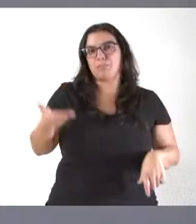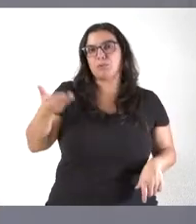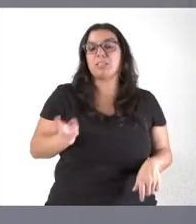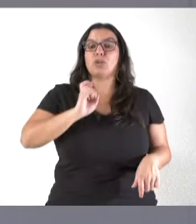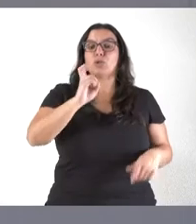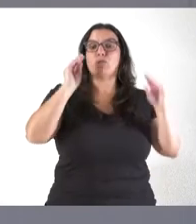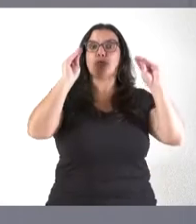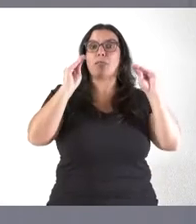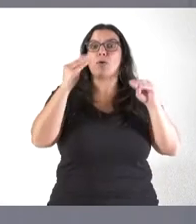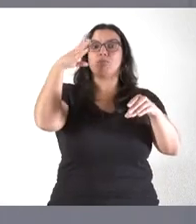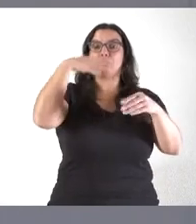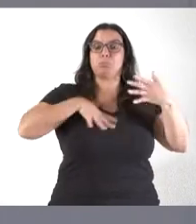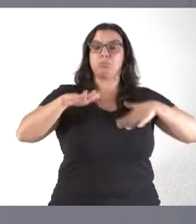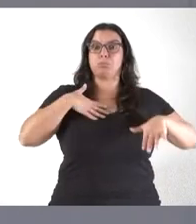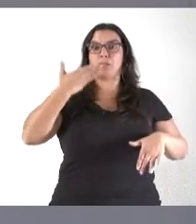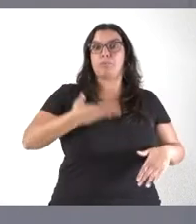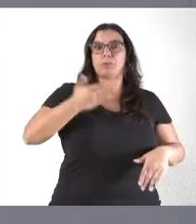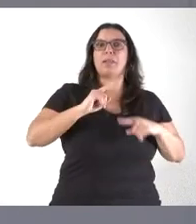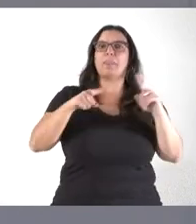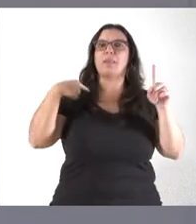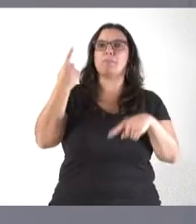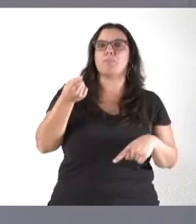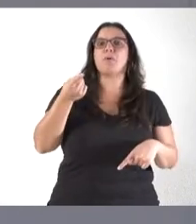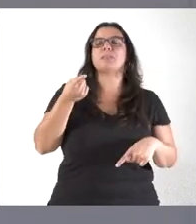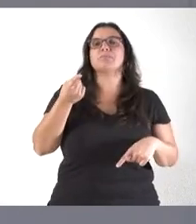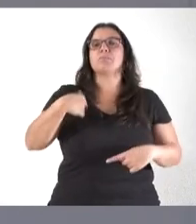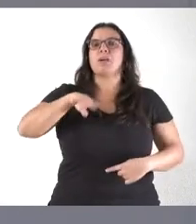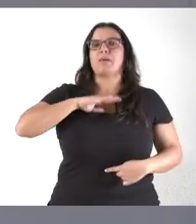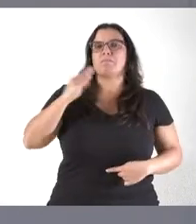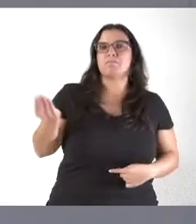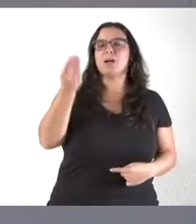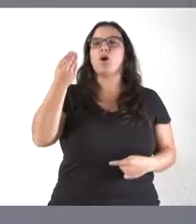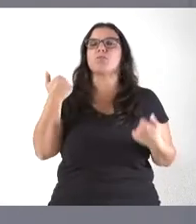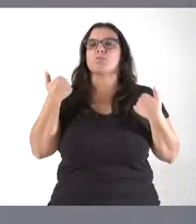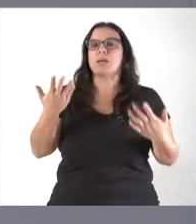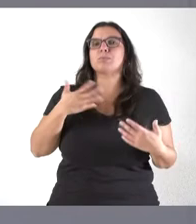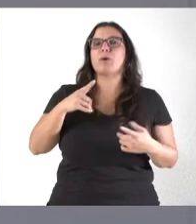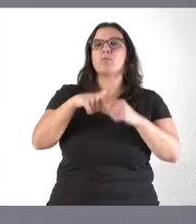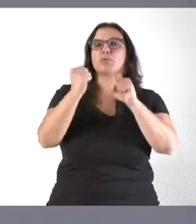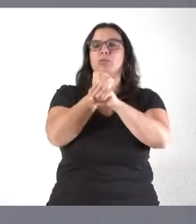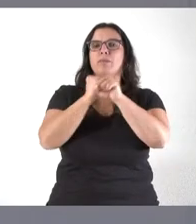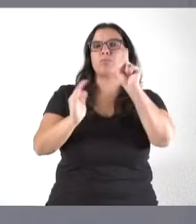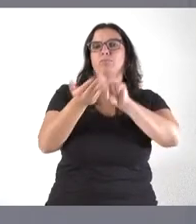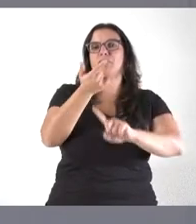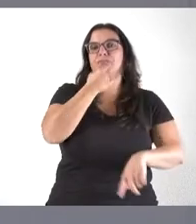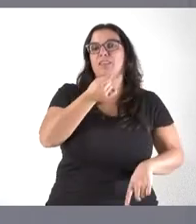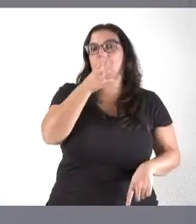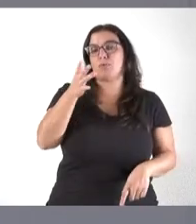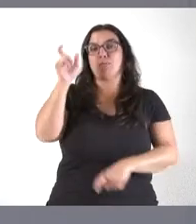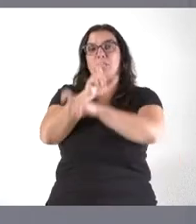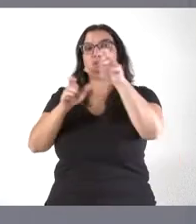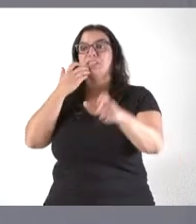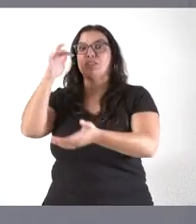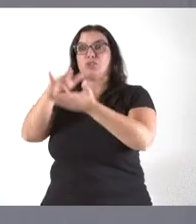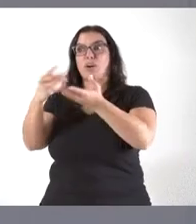muy relevante que permitirá si logra duda mejorar su nivel de cualificación y encontrar un puesto de trabajo porque el nivel de integración de las personas que